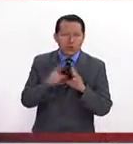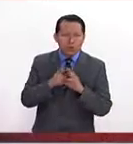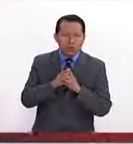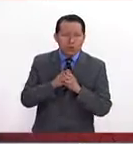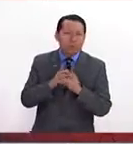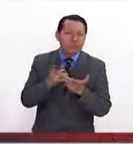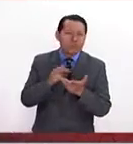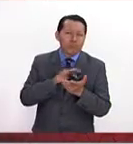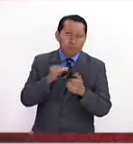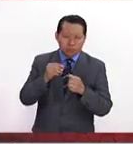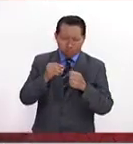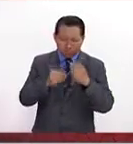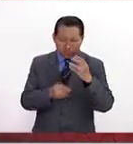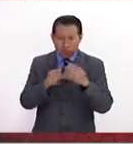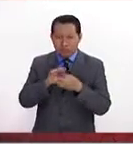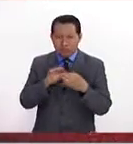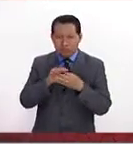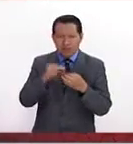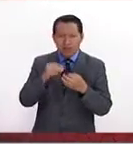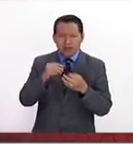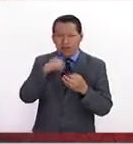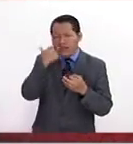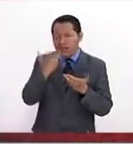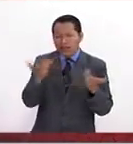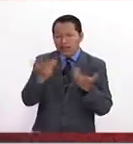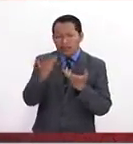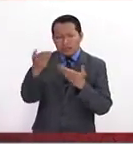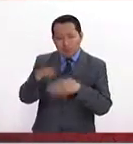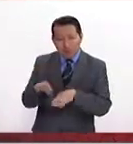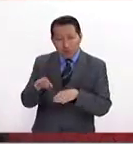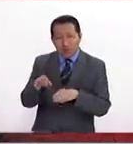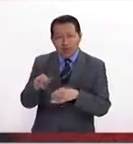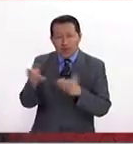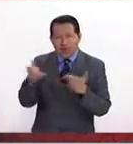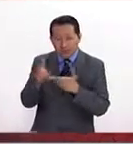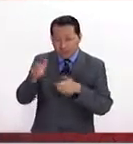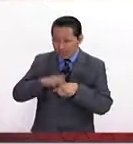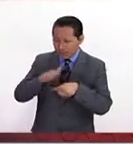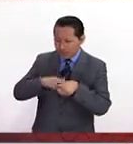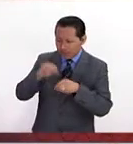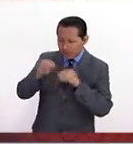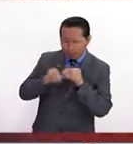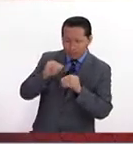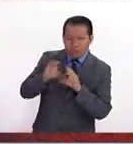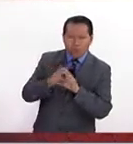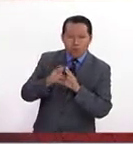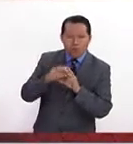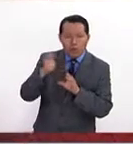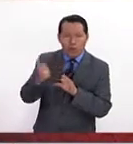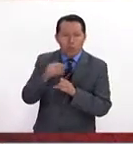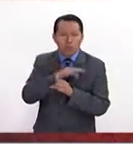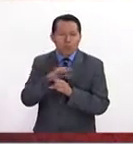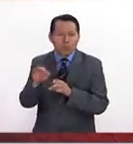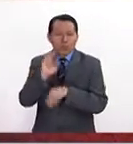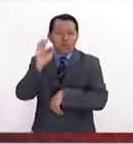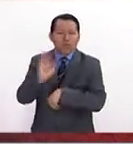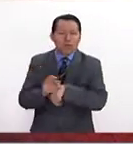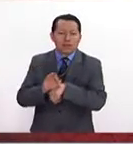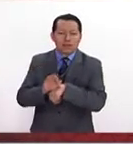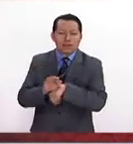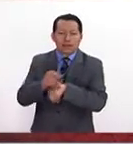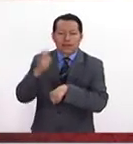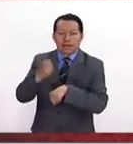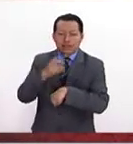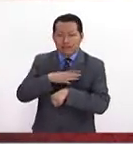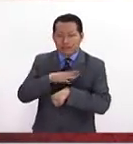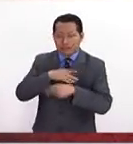Es decir, creo que están apostando por crear un banco. ¿Qué otro tipo de elementos, además del económico, puede fortalecer